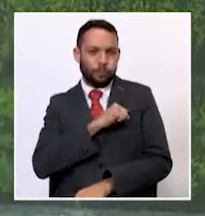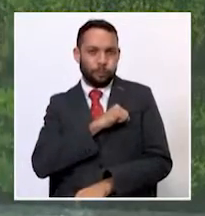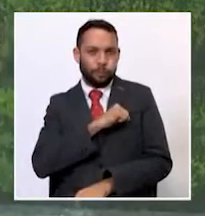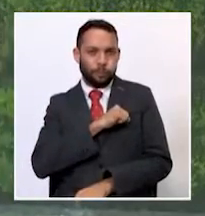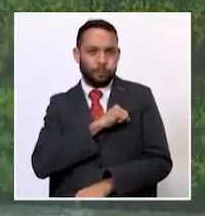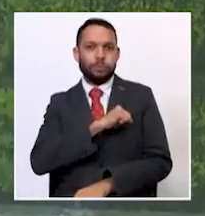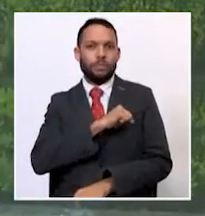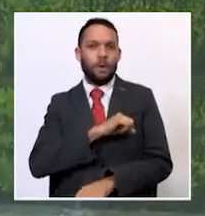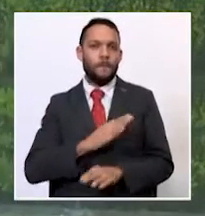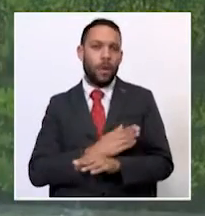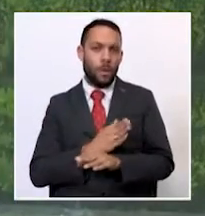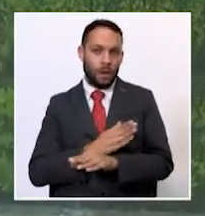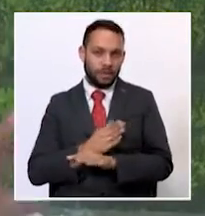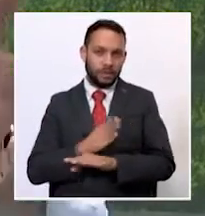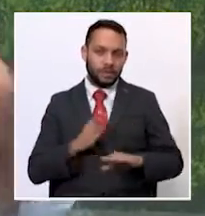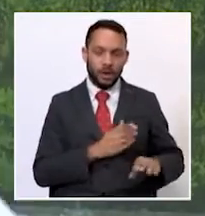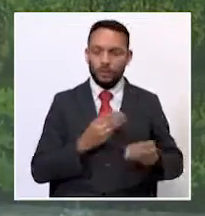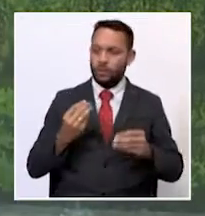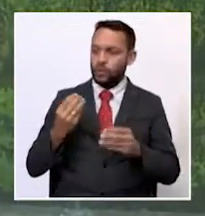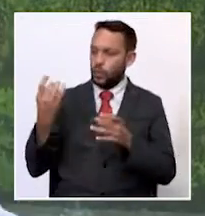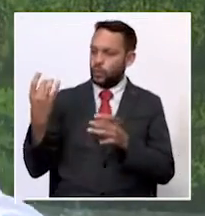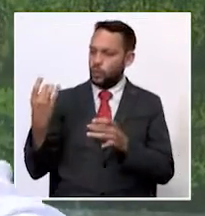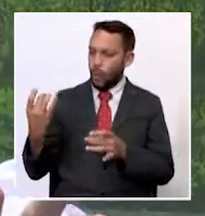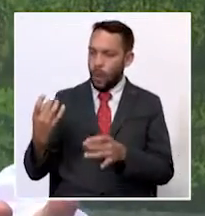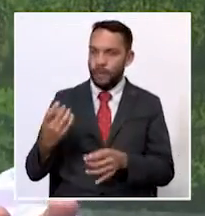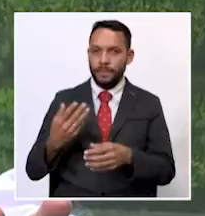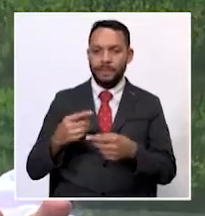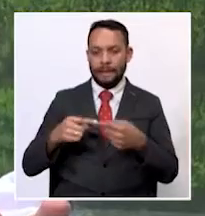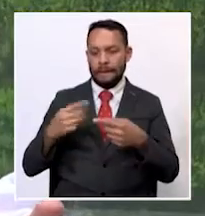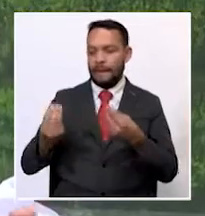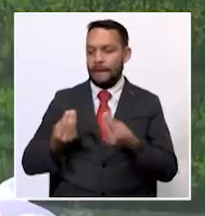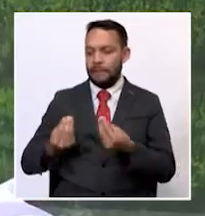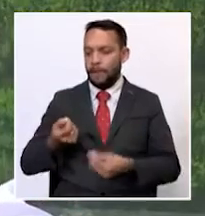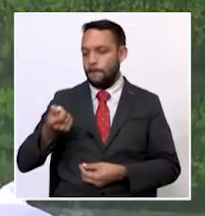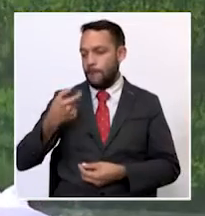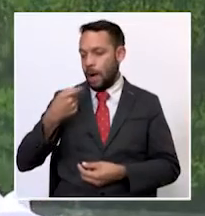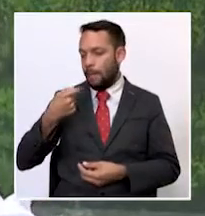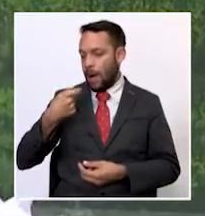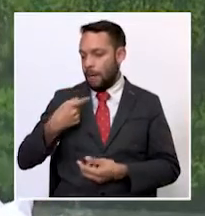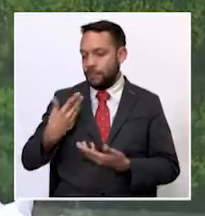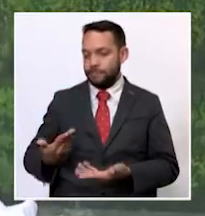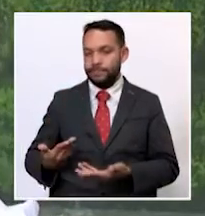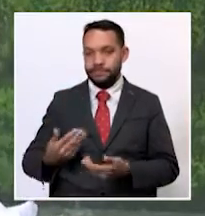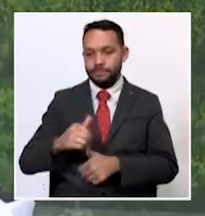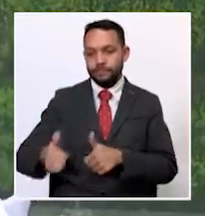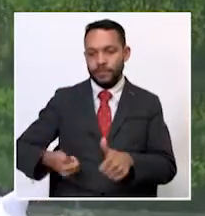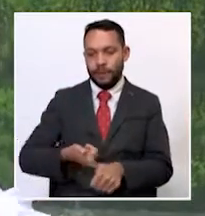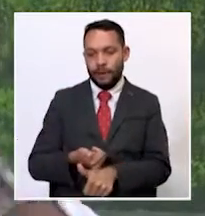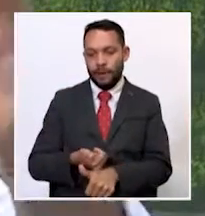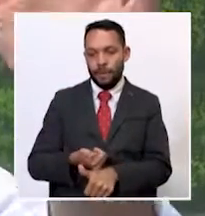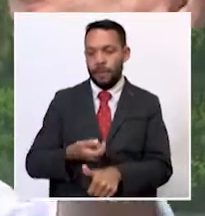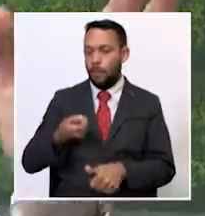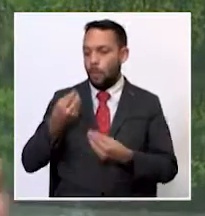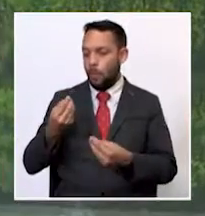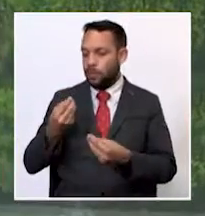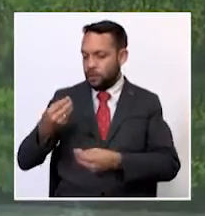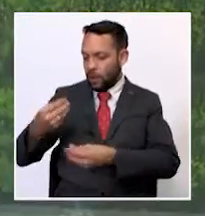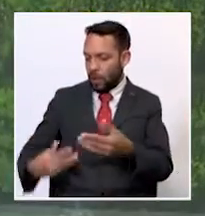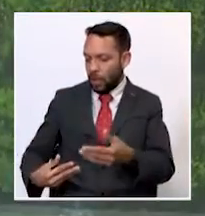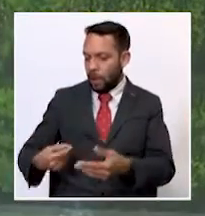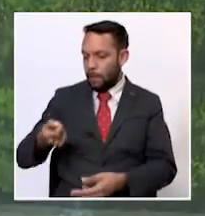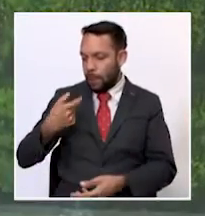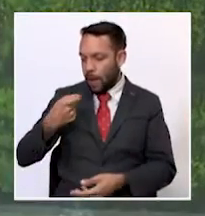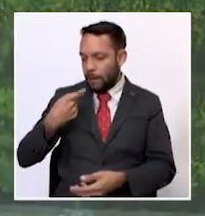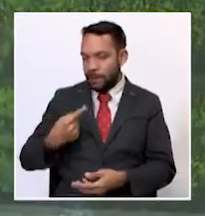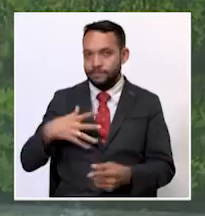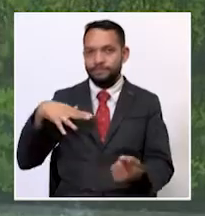me duele. Analgésico, antiinflamatorio y demás. Y resulta que detrás de esos analgésicos hay muchas más cosas